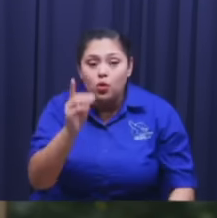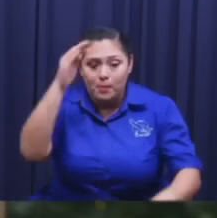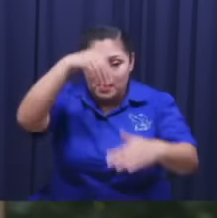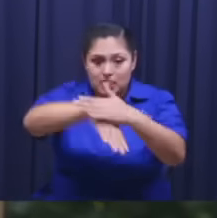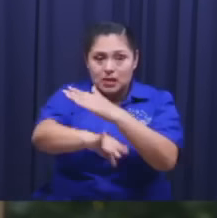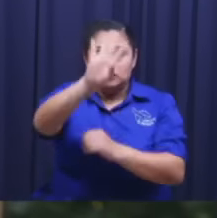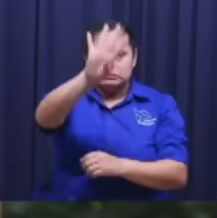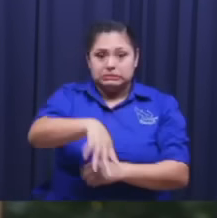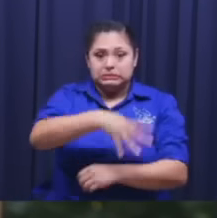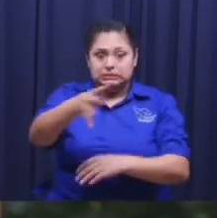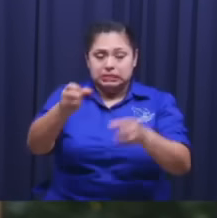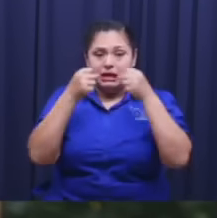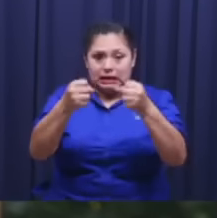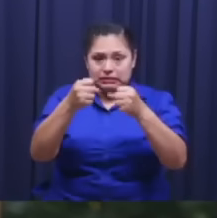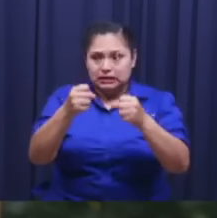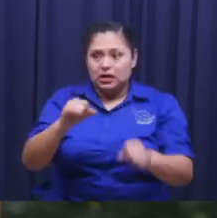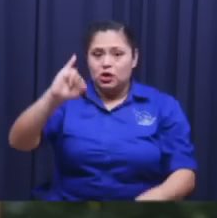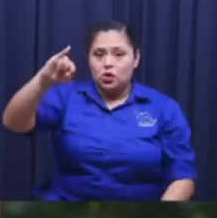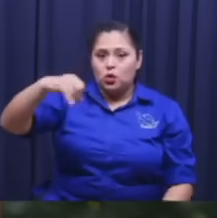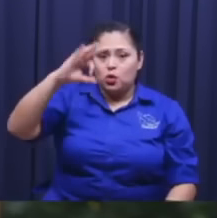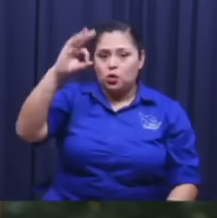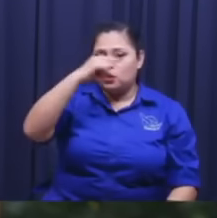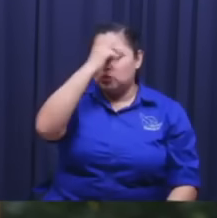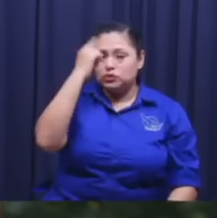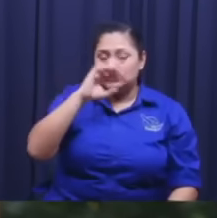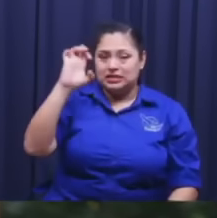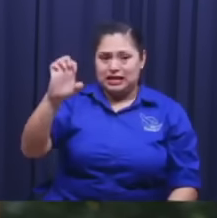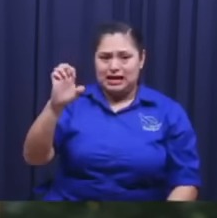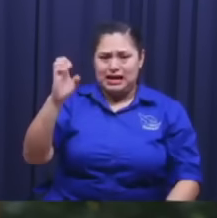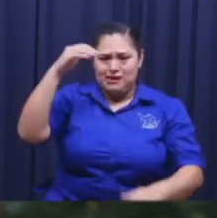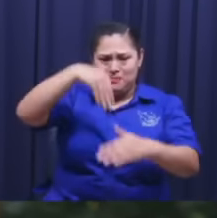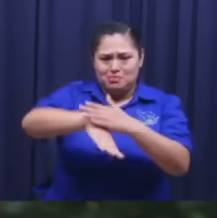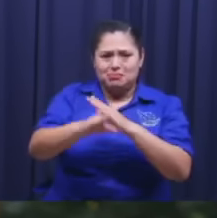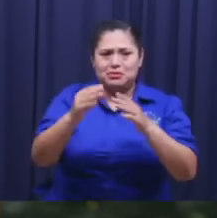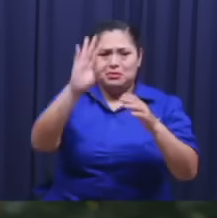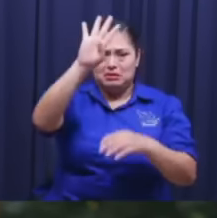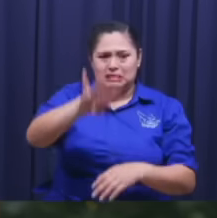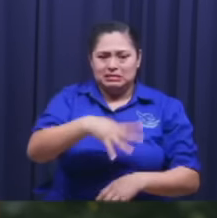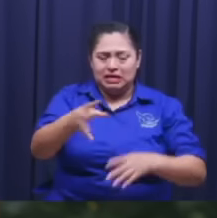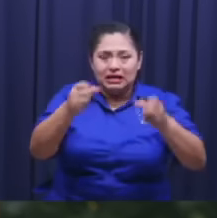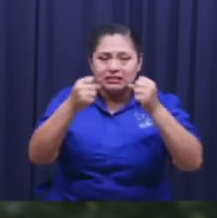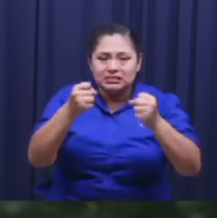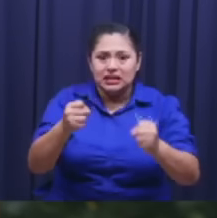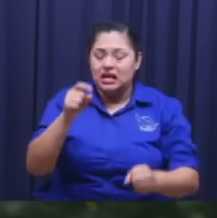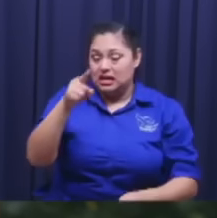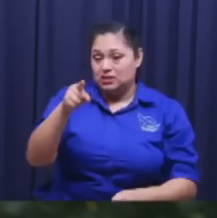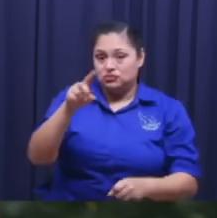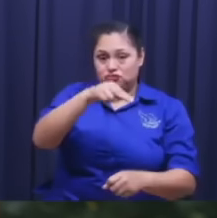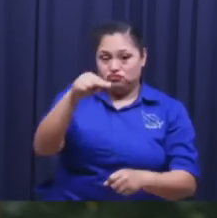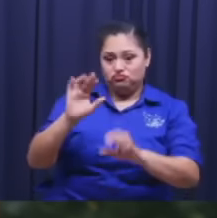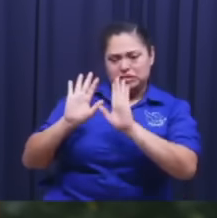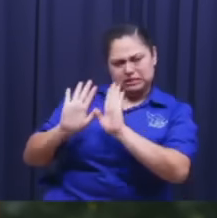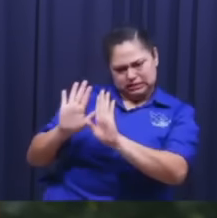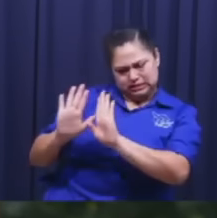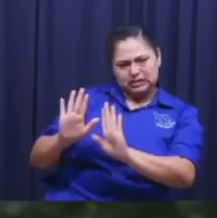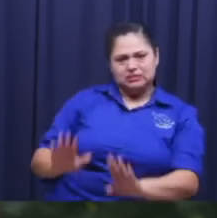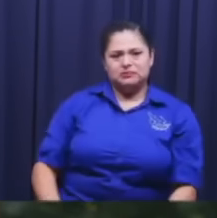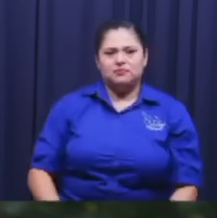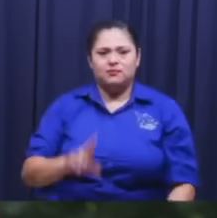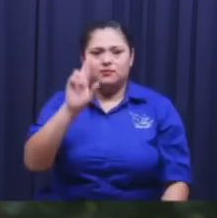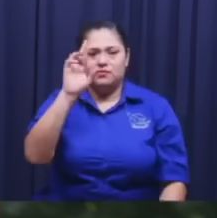metieron, ¿verdad? O sea, eso se llama resistencia. Ese es un ejemplo extraordinario. Y